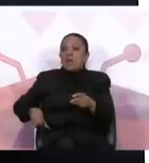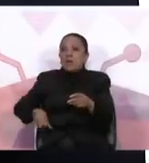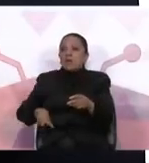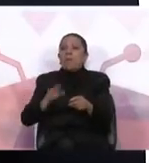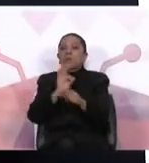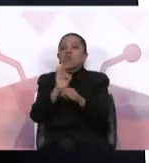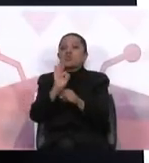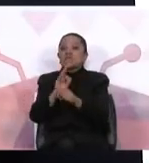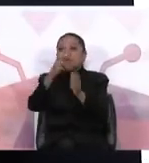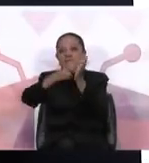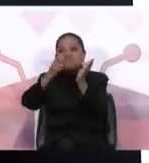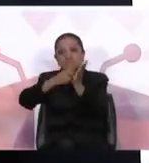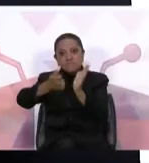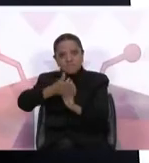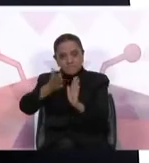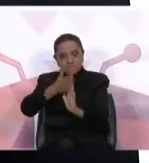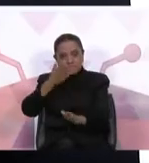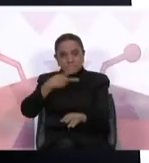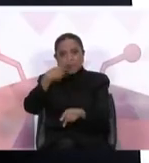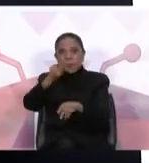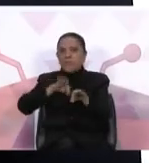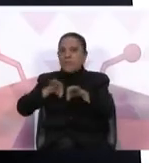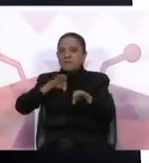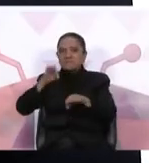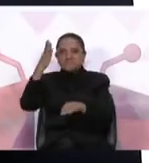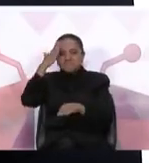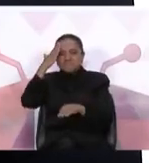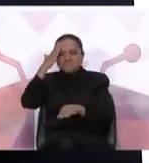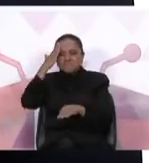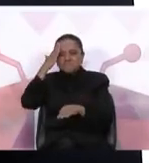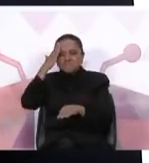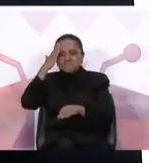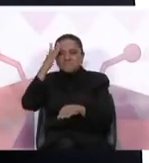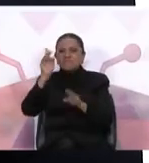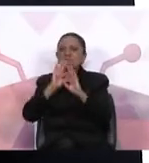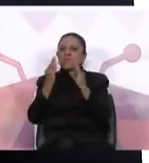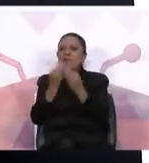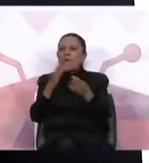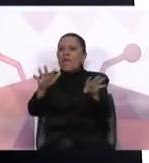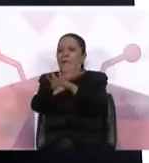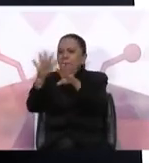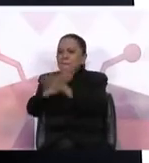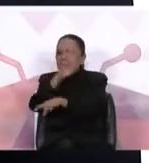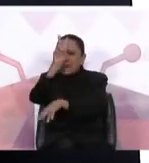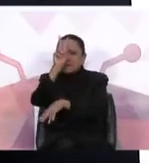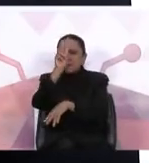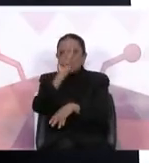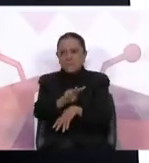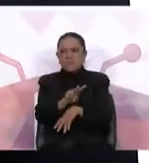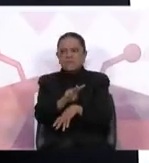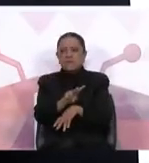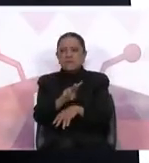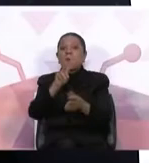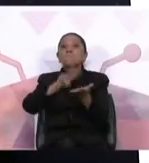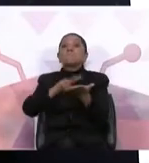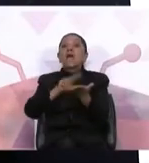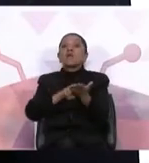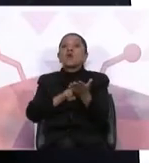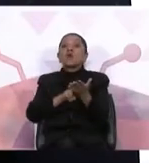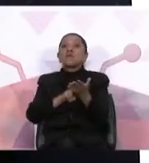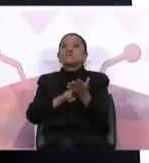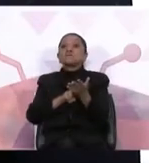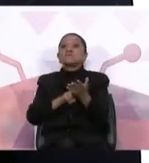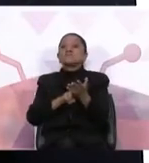activismo una forma de cambiar la realidad valores fundamentales para el ejercicio